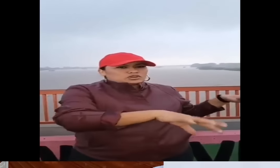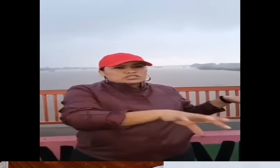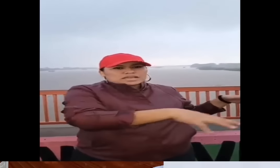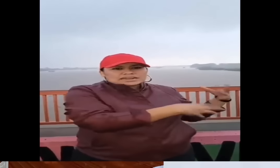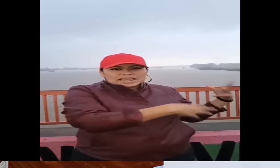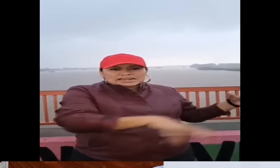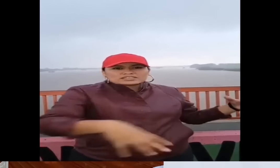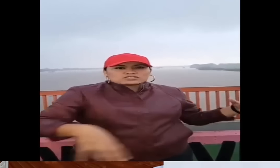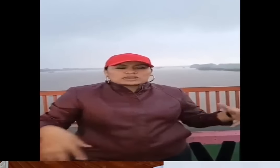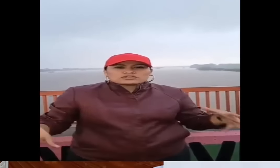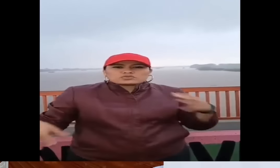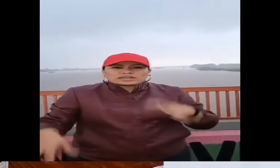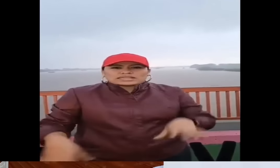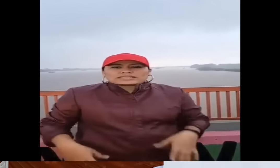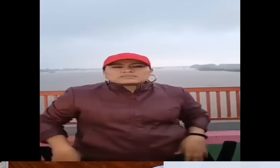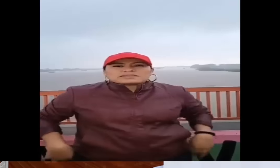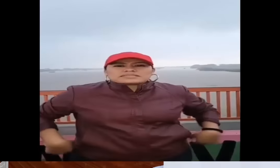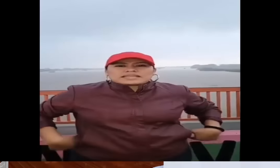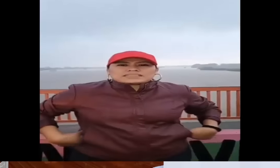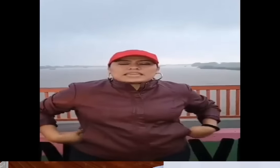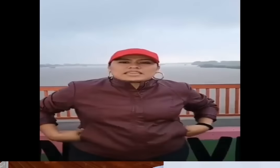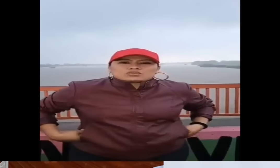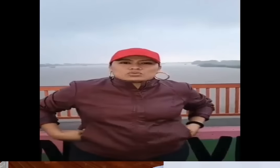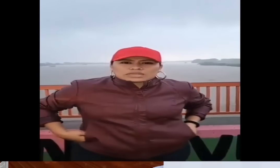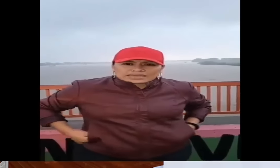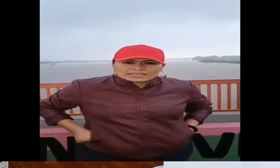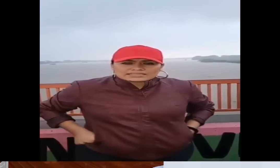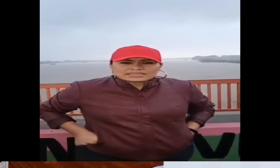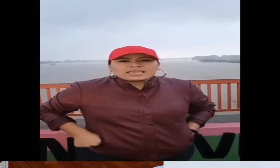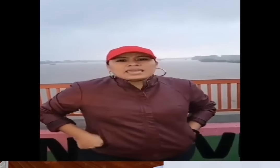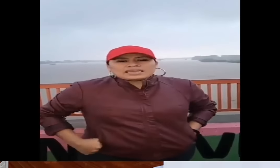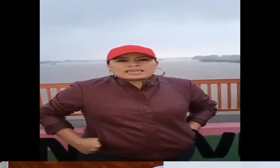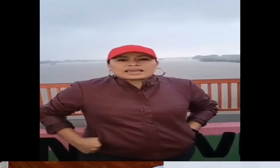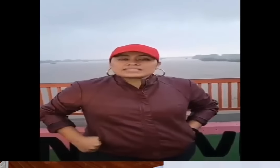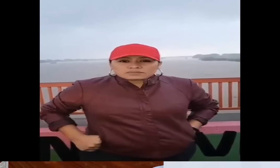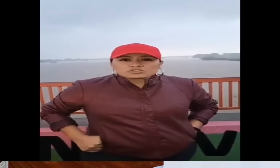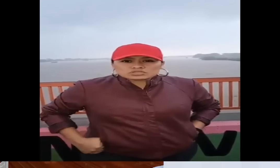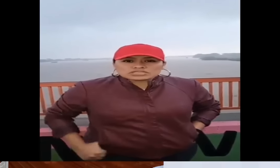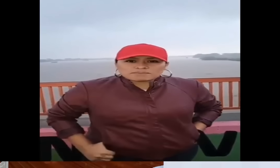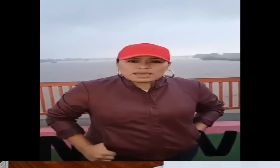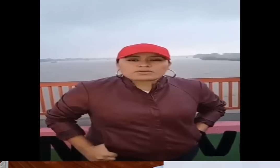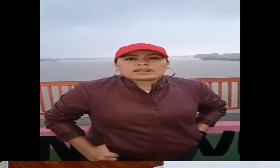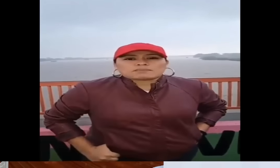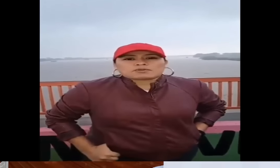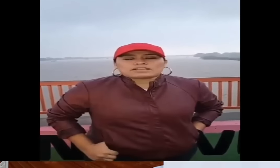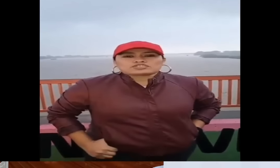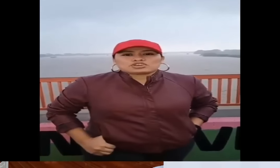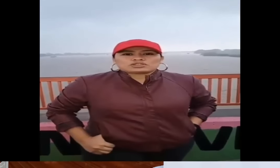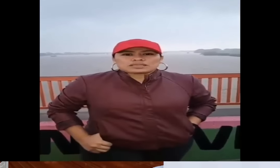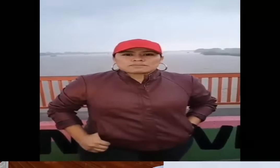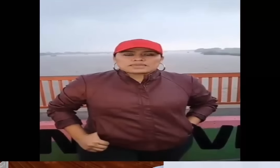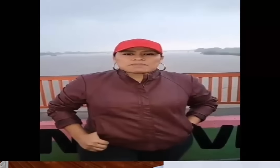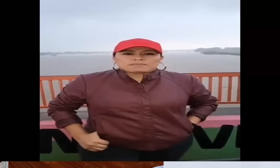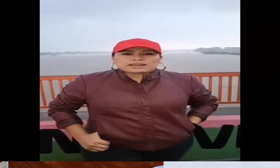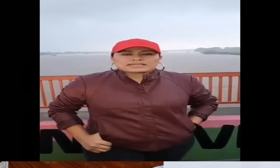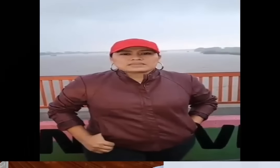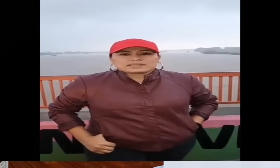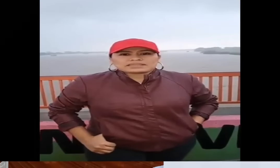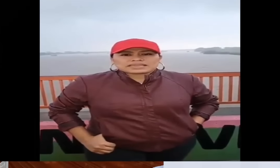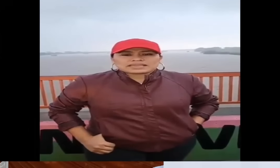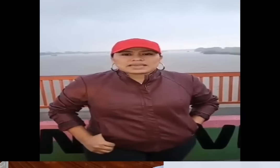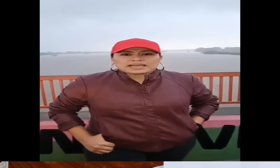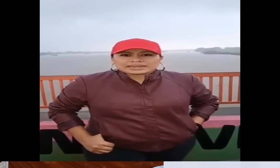los canales o las cunetas bastante inundadas. Hacemos un llamado a la población también para que se